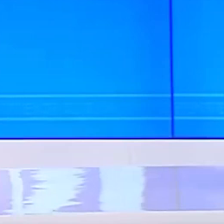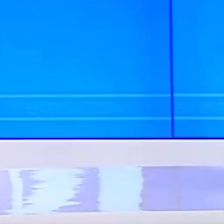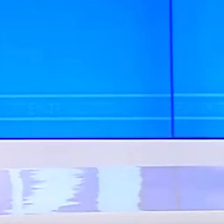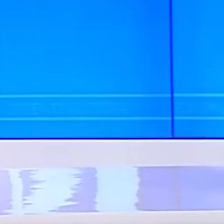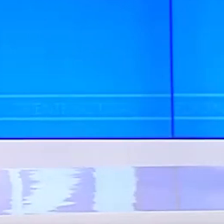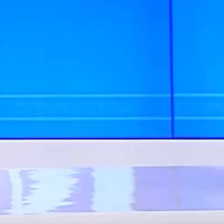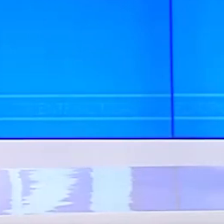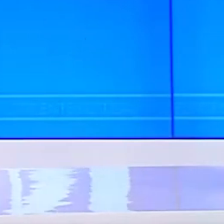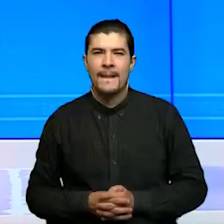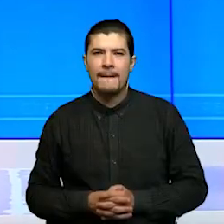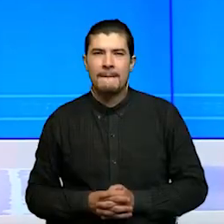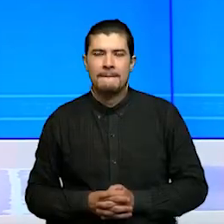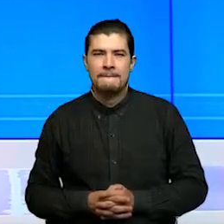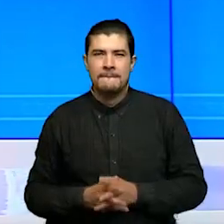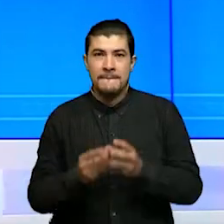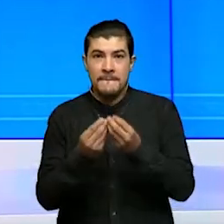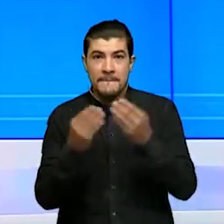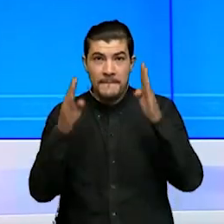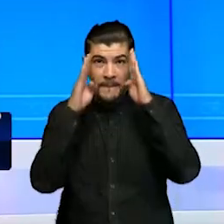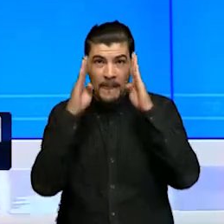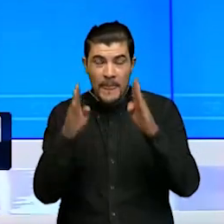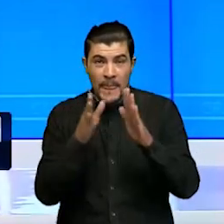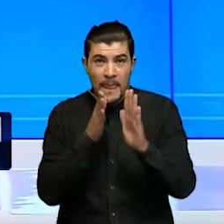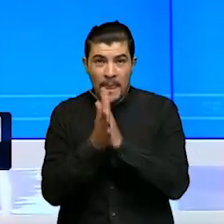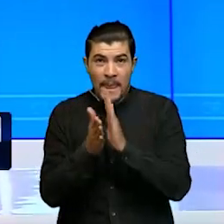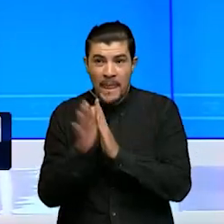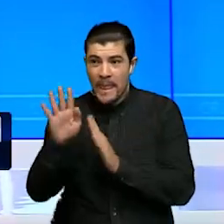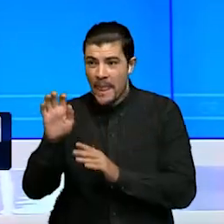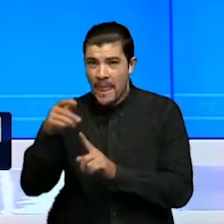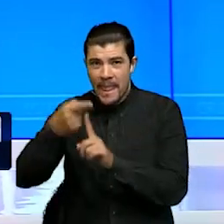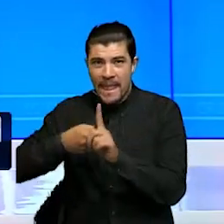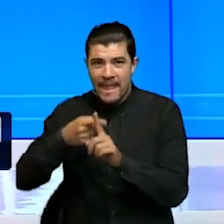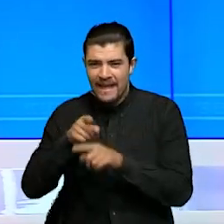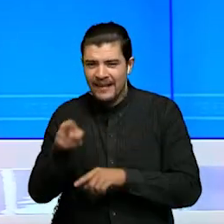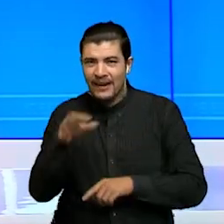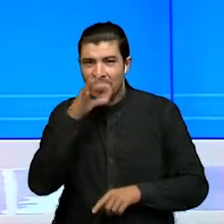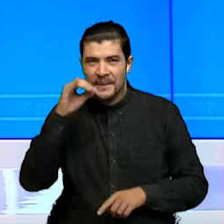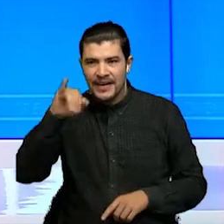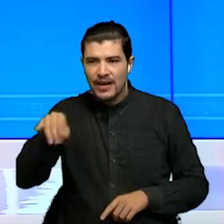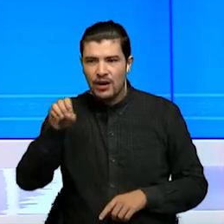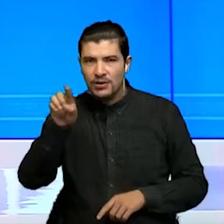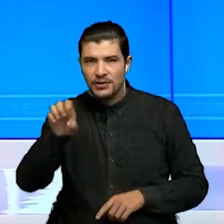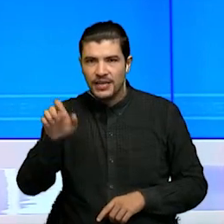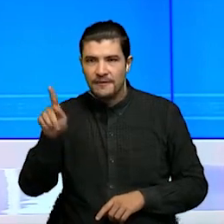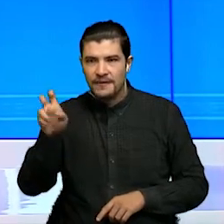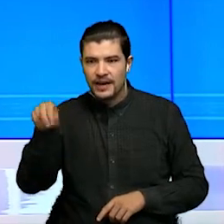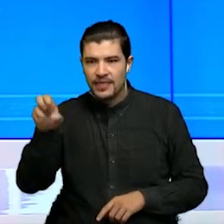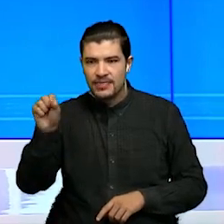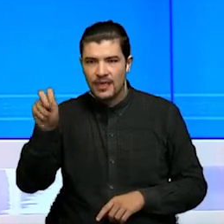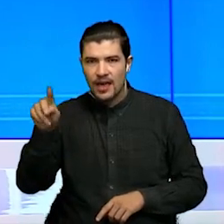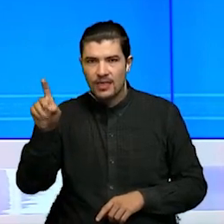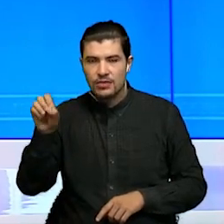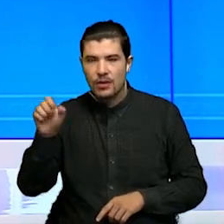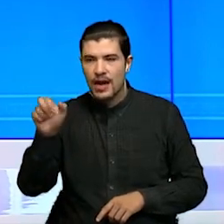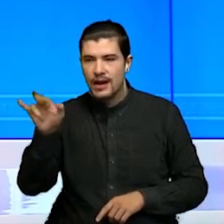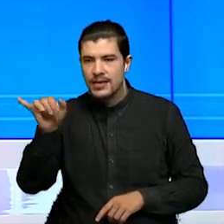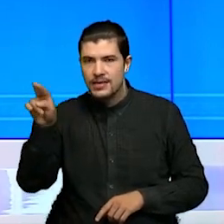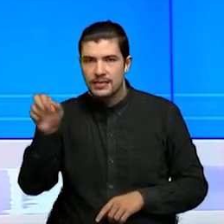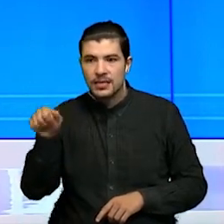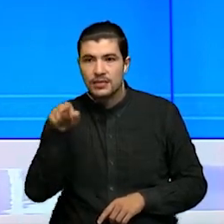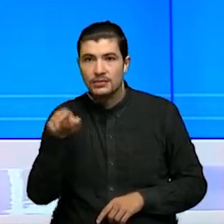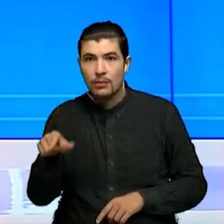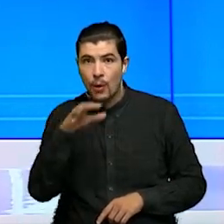mucha atención a esta información nueve meses han pasado desde que jose orlando a ariza sufrió un accidente que le fracturó gravemente su tibia